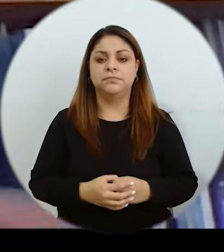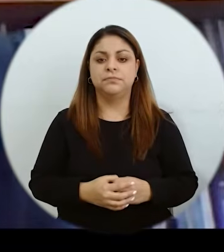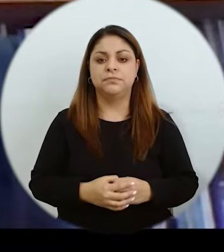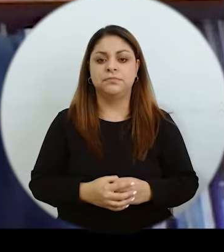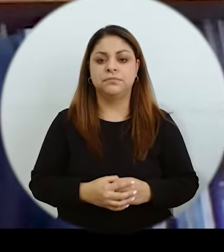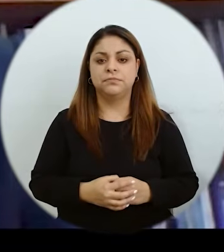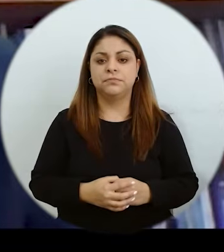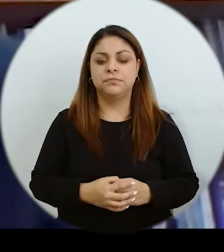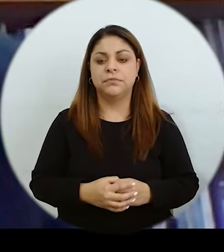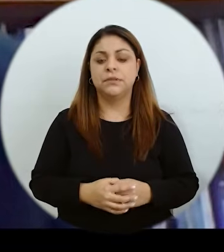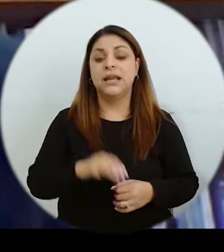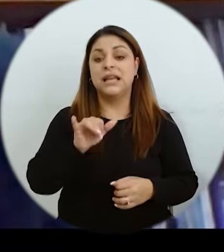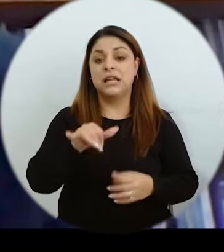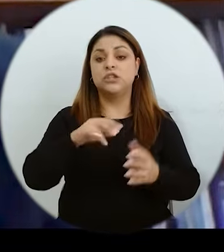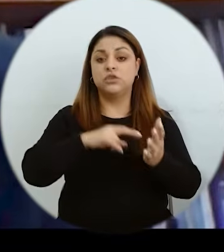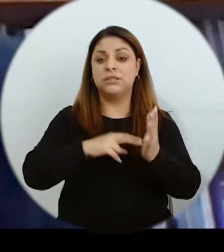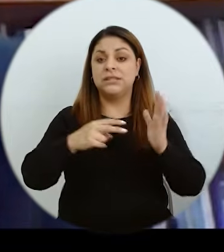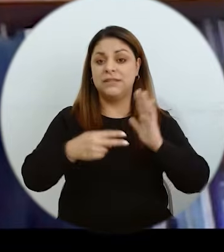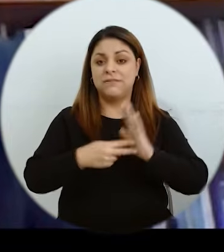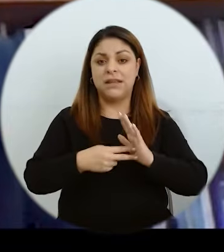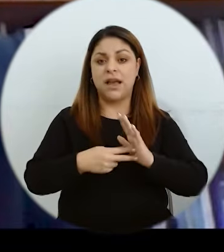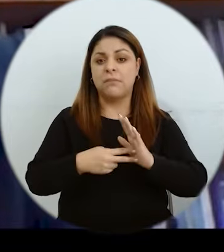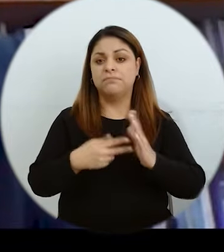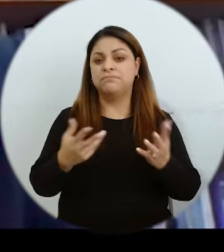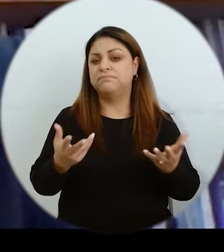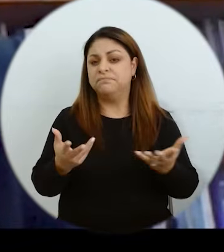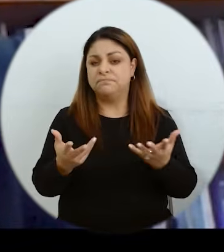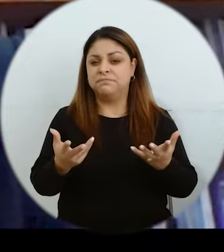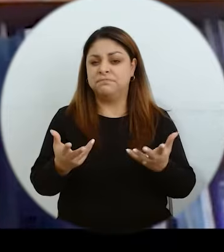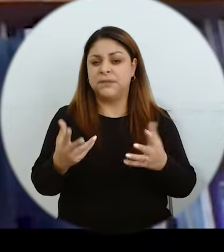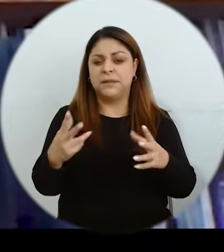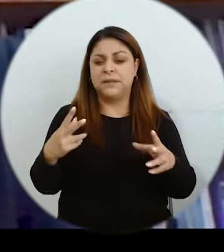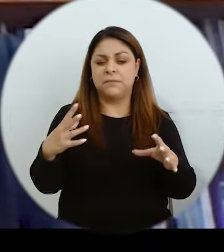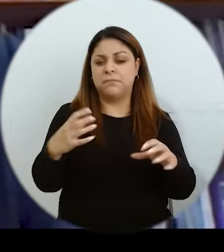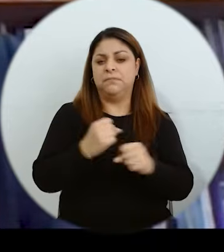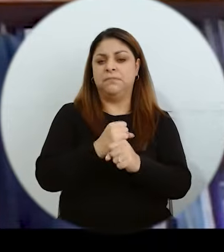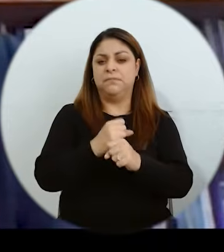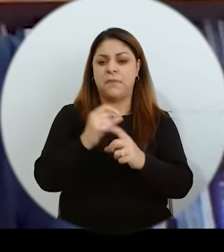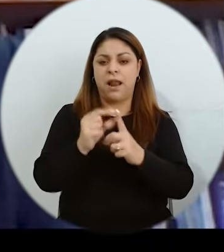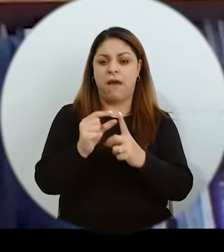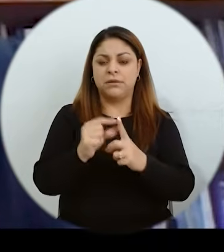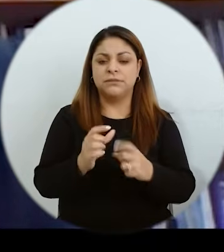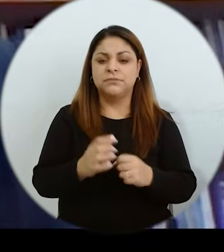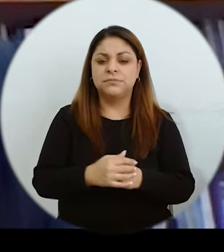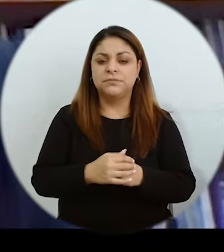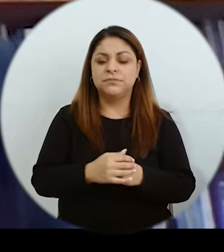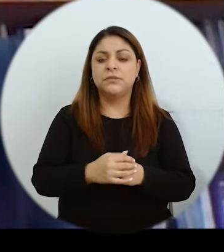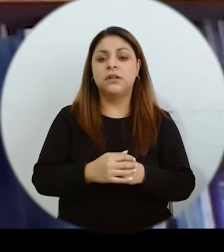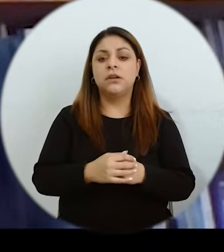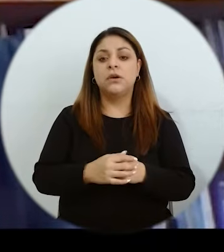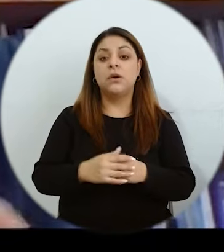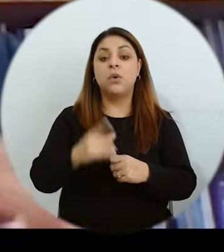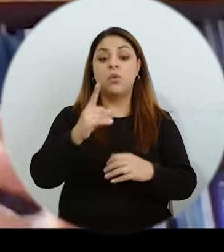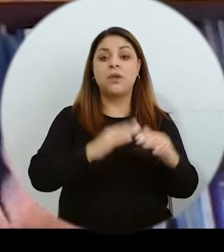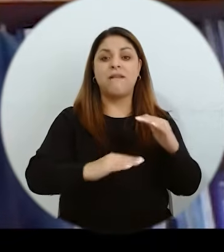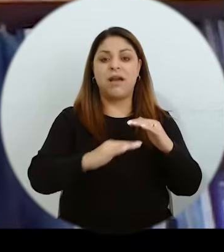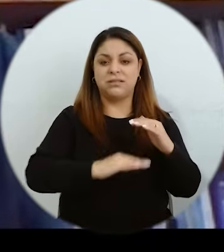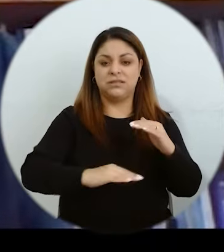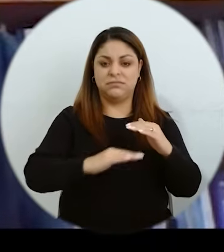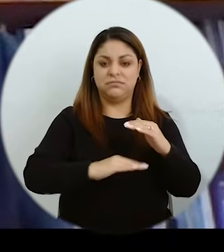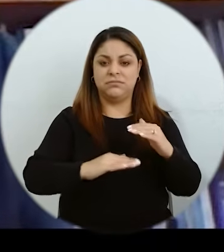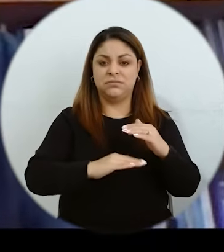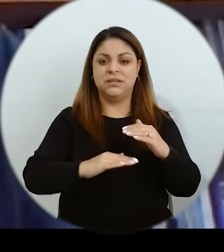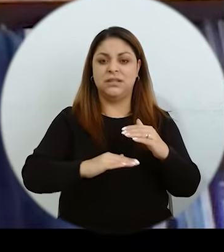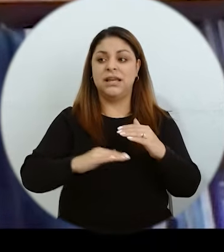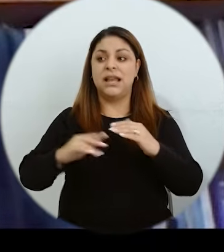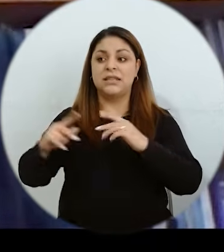el Estado costarricense. De hecho, esto significa, en pocas palabras, que una de las